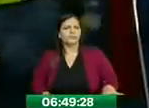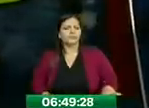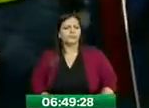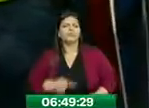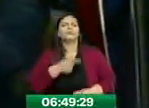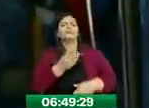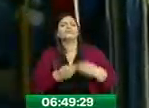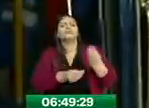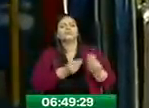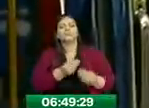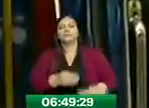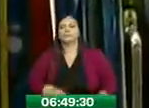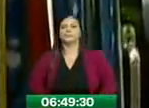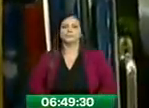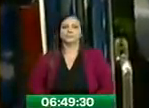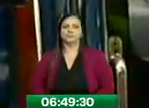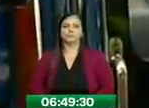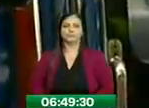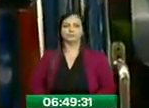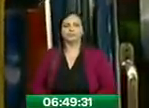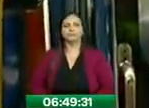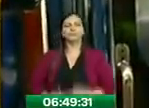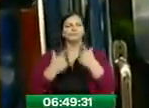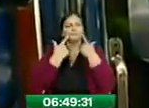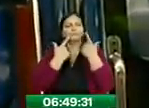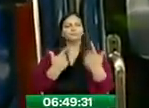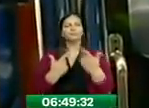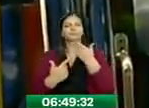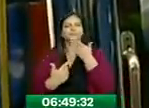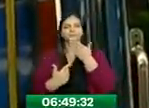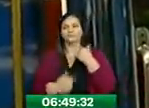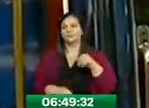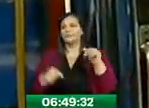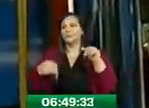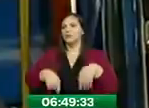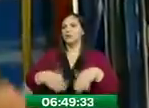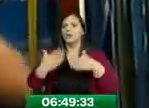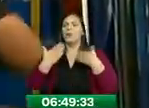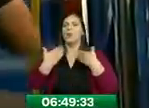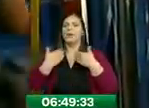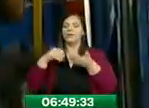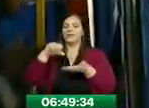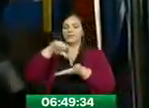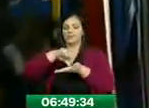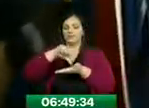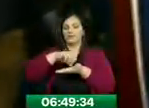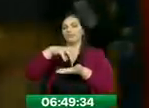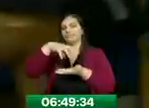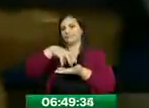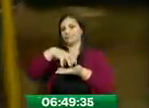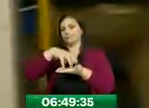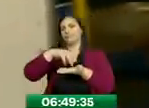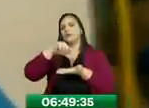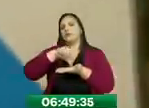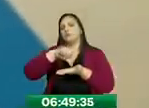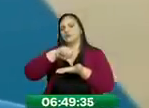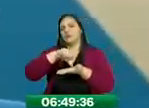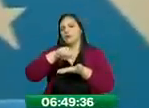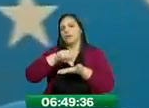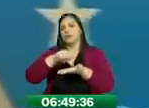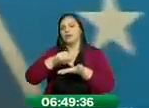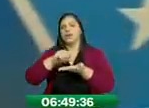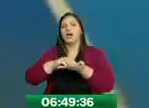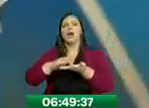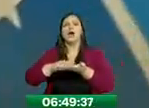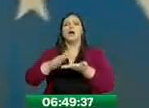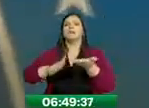control en todas las entradas y salidas de la ciudad, más que todo en las entradas y salidas de la ciudad de Guayaquil, tanto por el puente de la Unidad Nacional, la vía Daule y la vía La